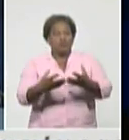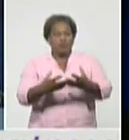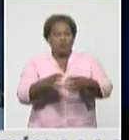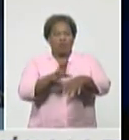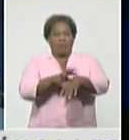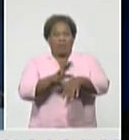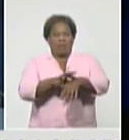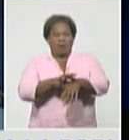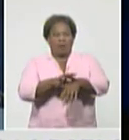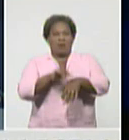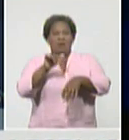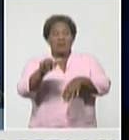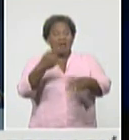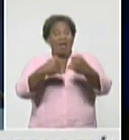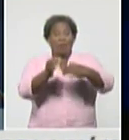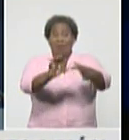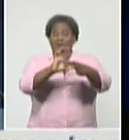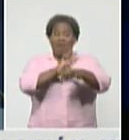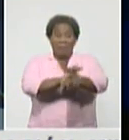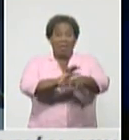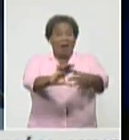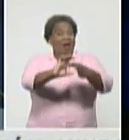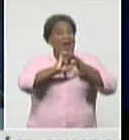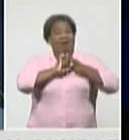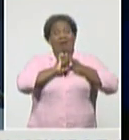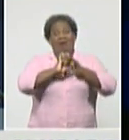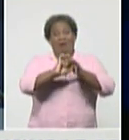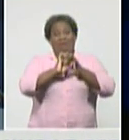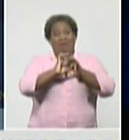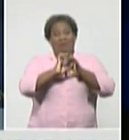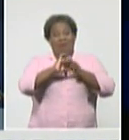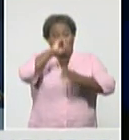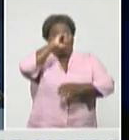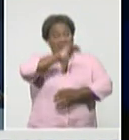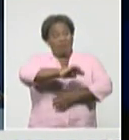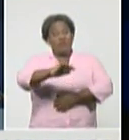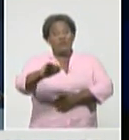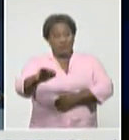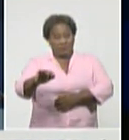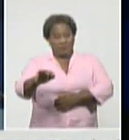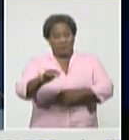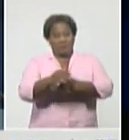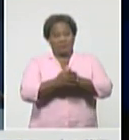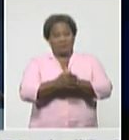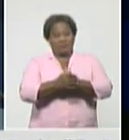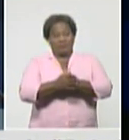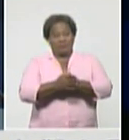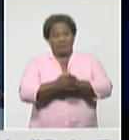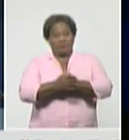cuadro grave que se puede producir en los niños. Esto